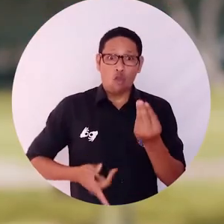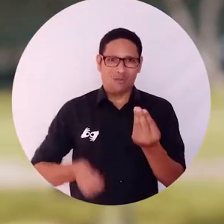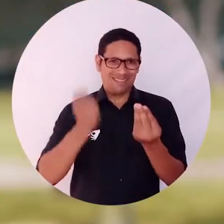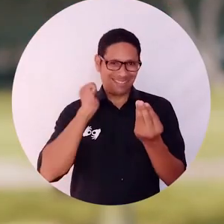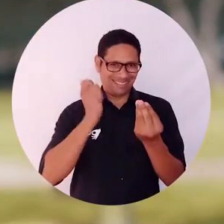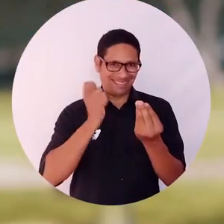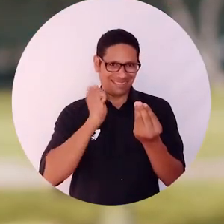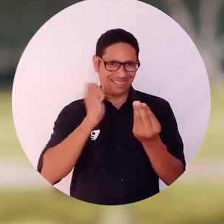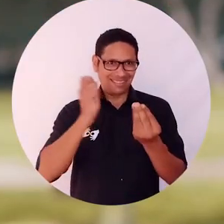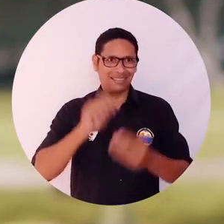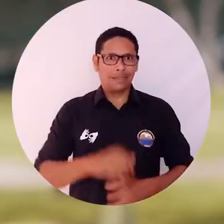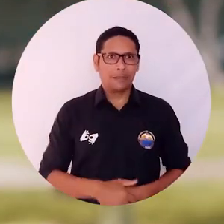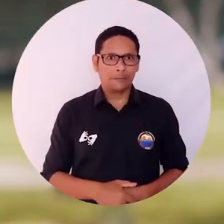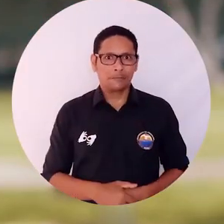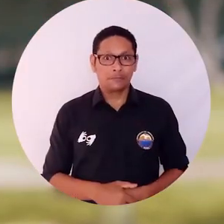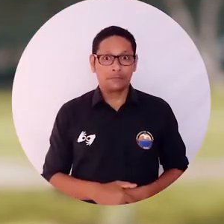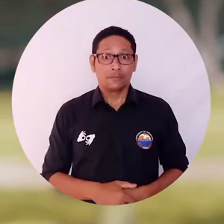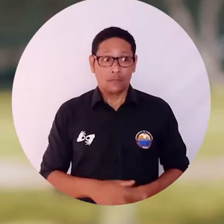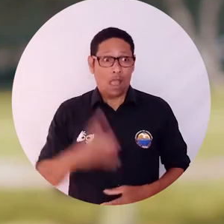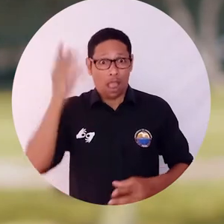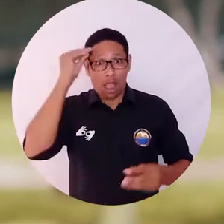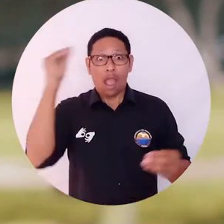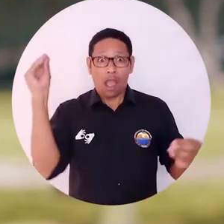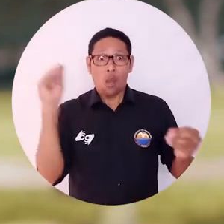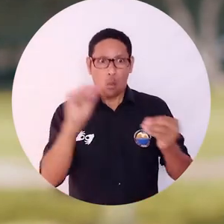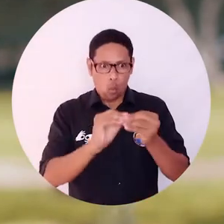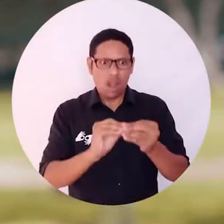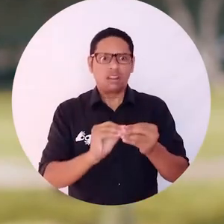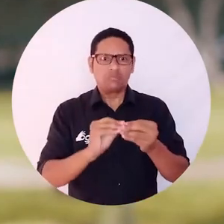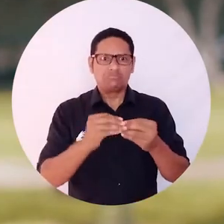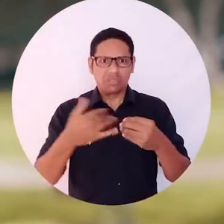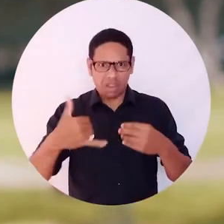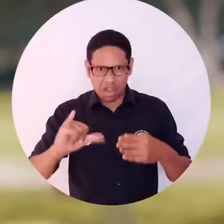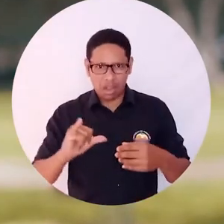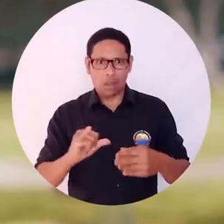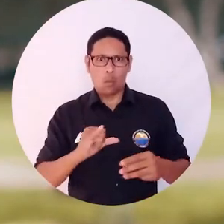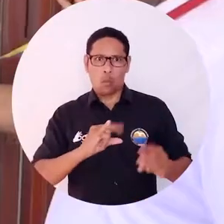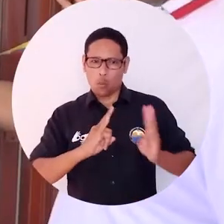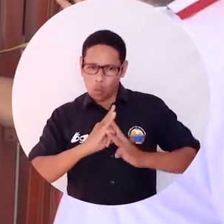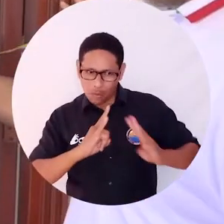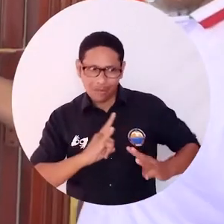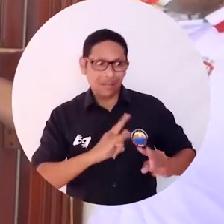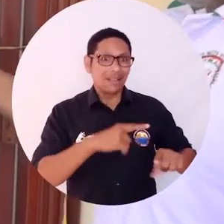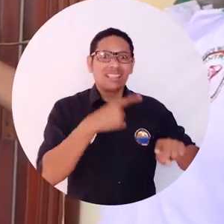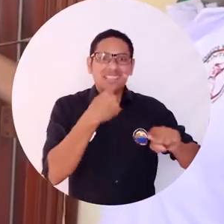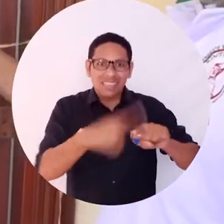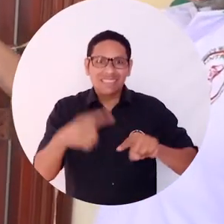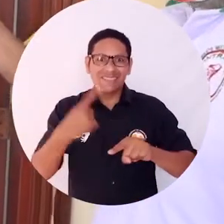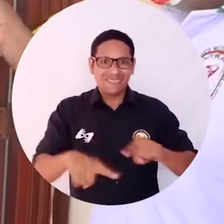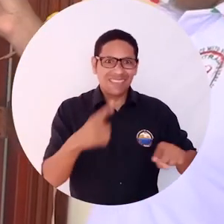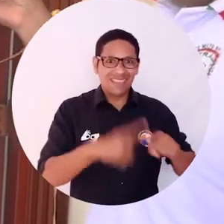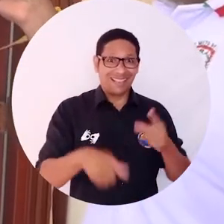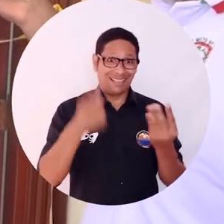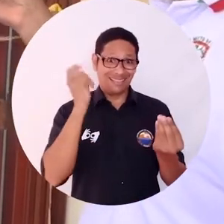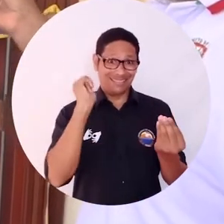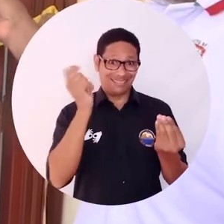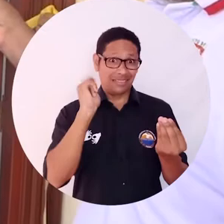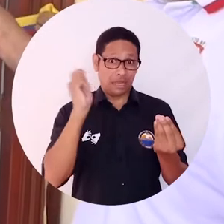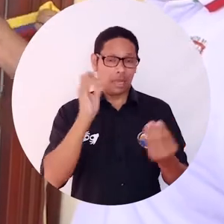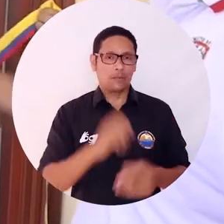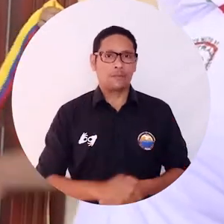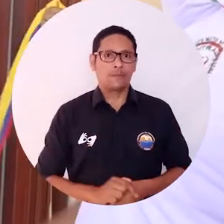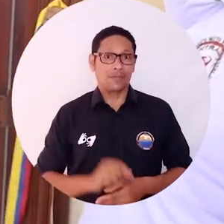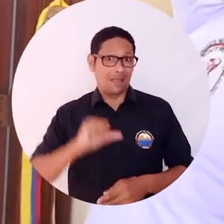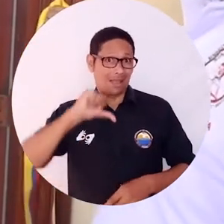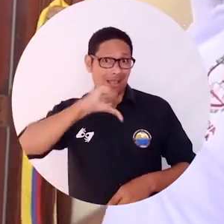hace parte de los acuerdos establecidos por la Alma Mater con los diferentes sindicatos. El doctor Pablo Vera Salazar, rector